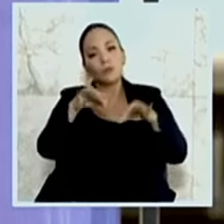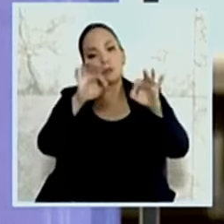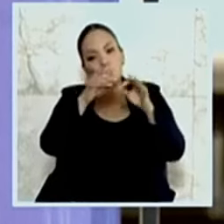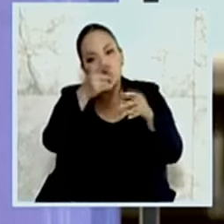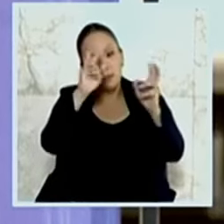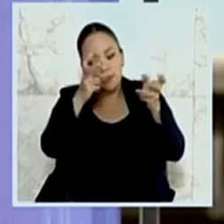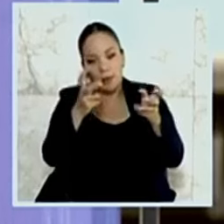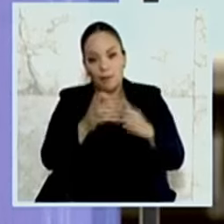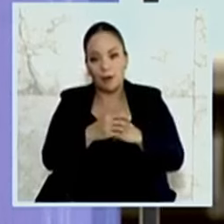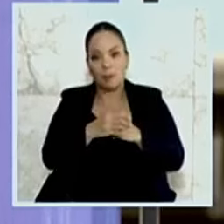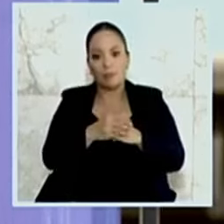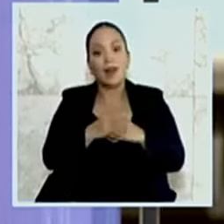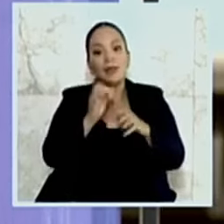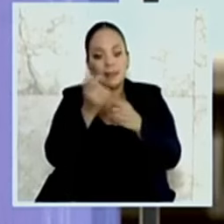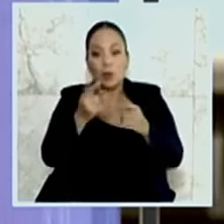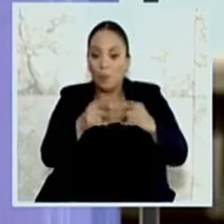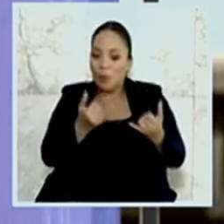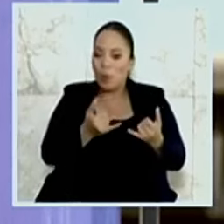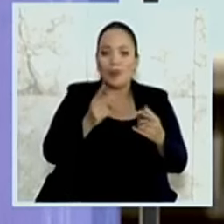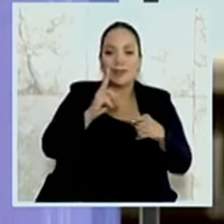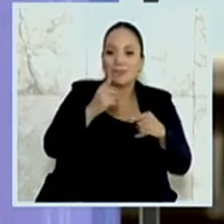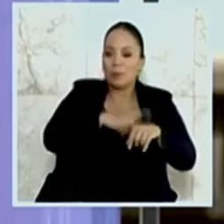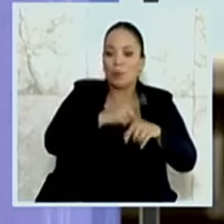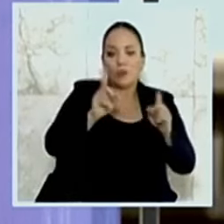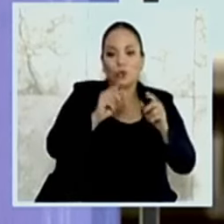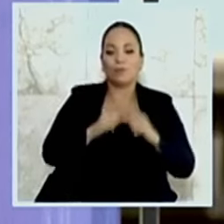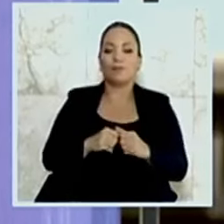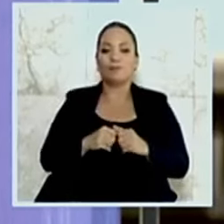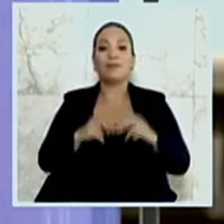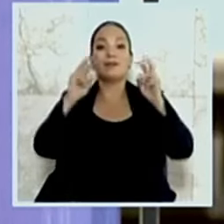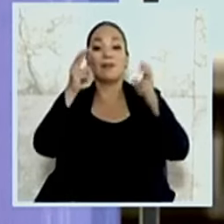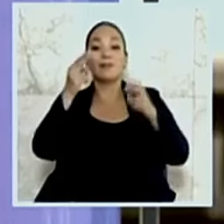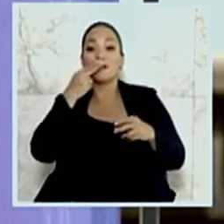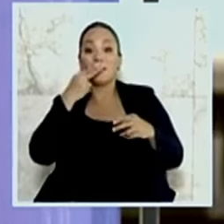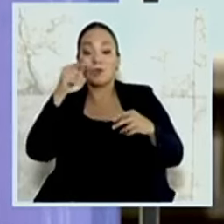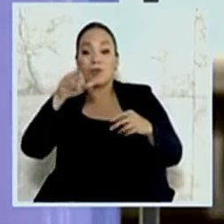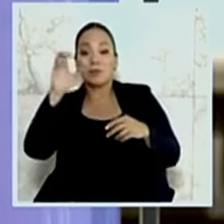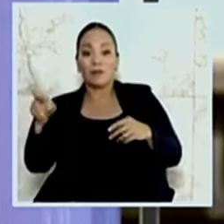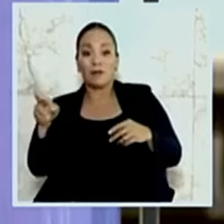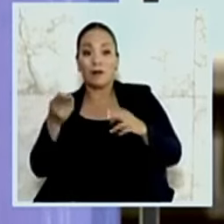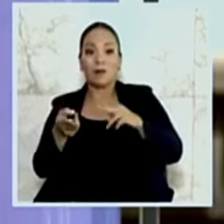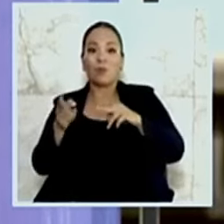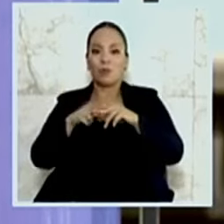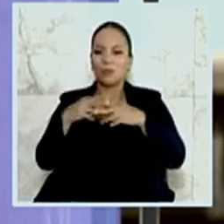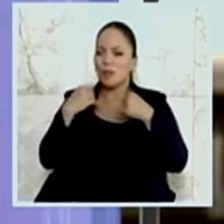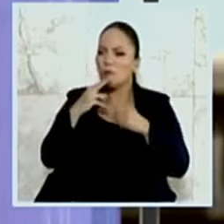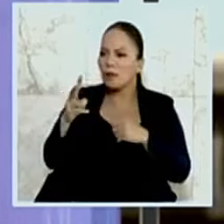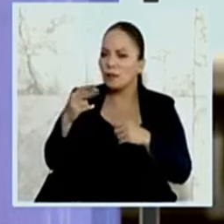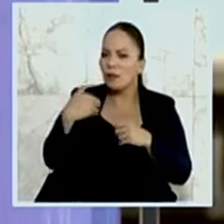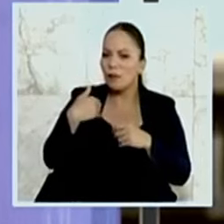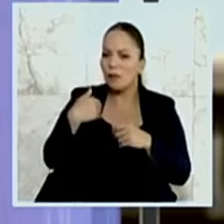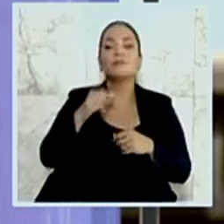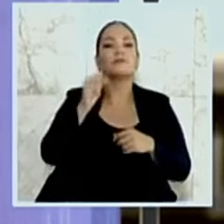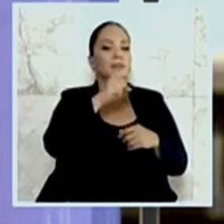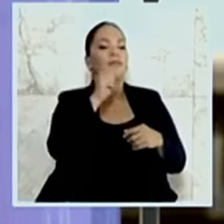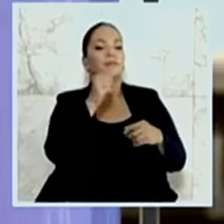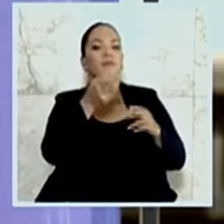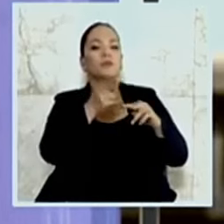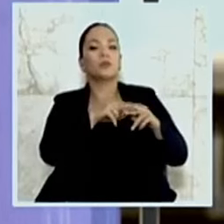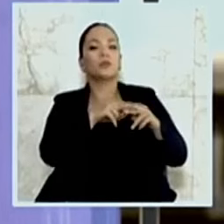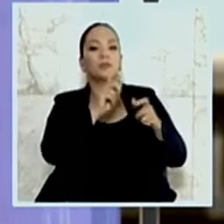poder hablar, pero yo no veo, francamente, una conversación racional en este momento sobre ese tema importante que hay